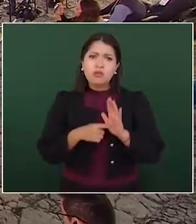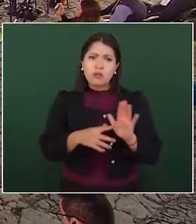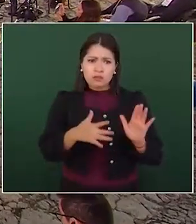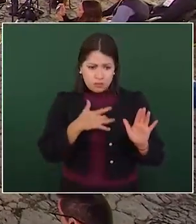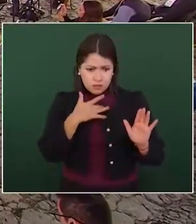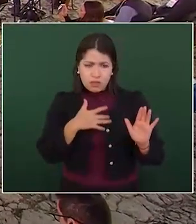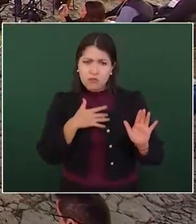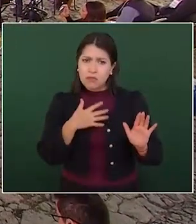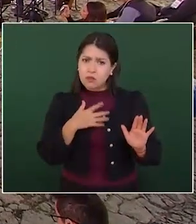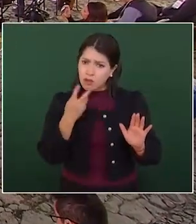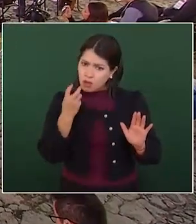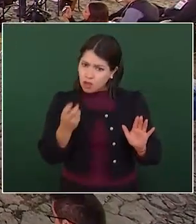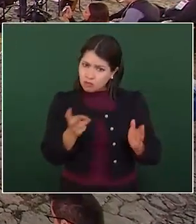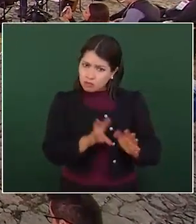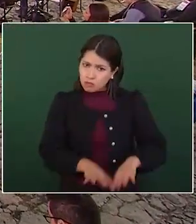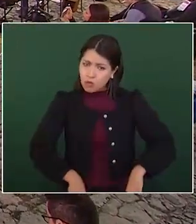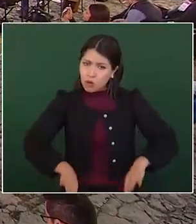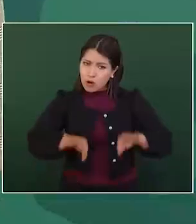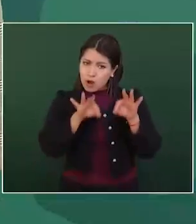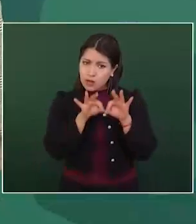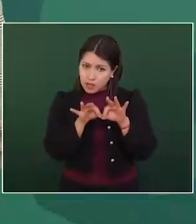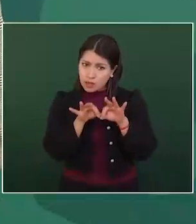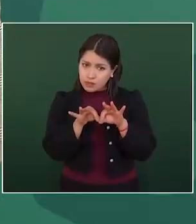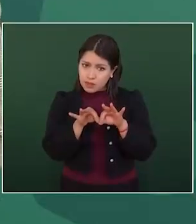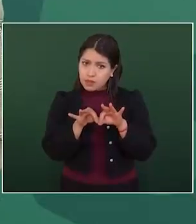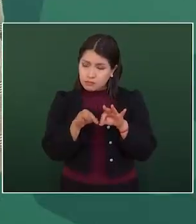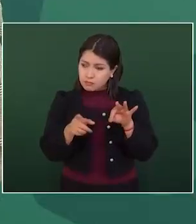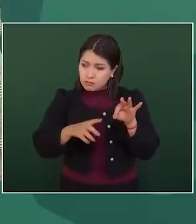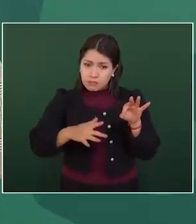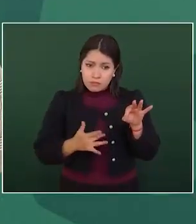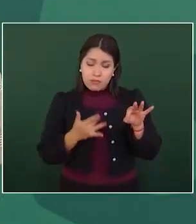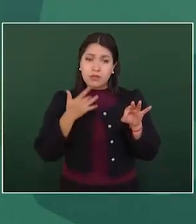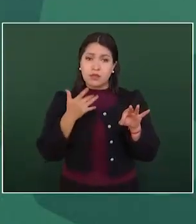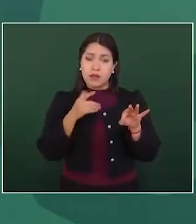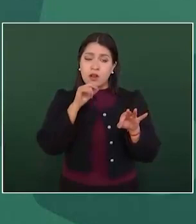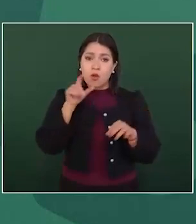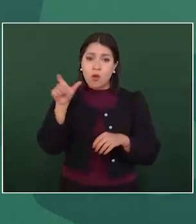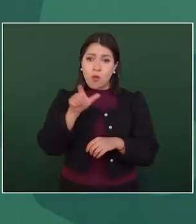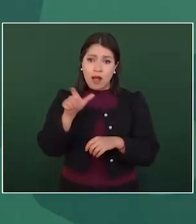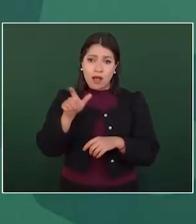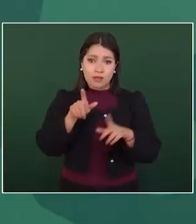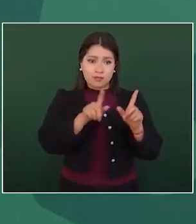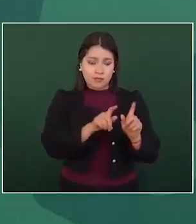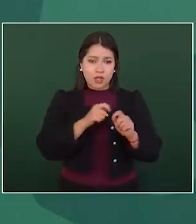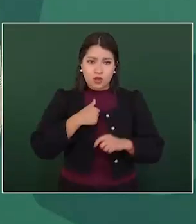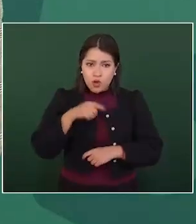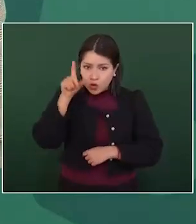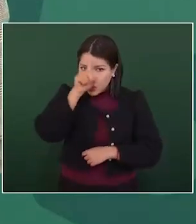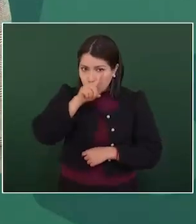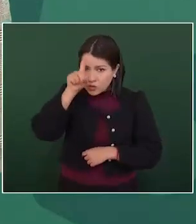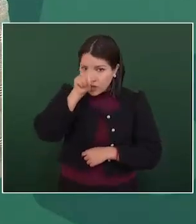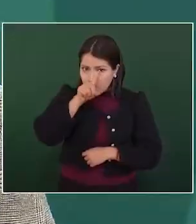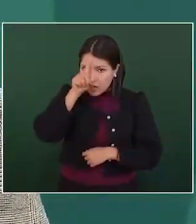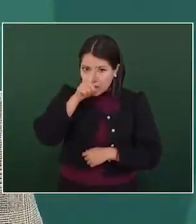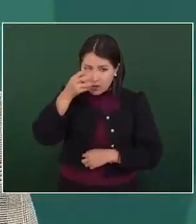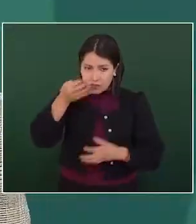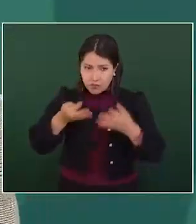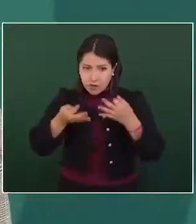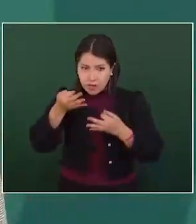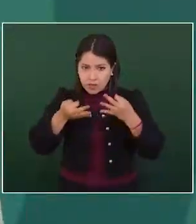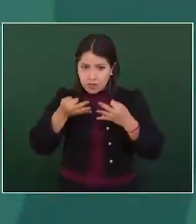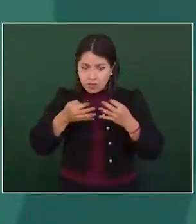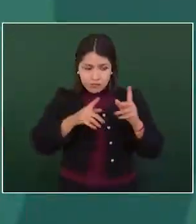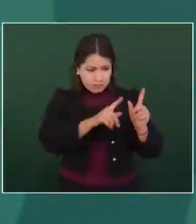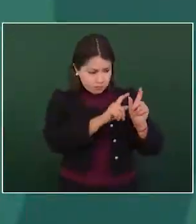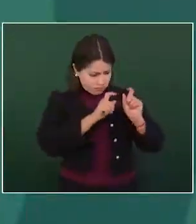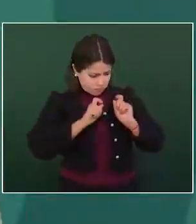presentes también en nuestro trabajo. Al llegar a la consejería, bueno, soy consejera jurídica. ¿Cuál es el encargo